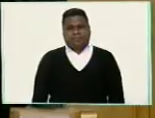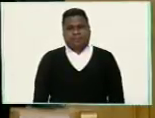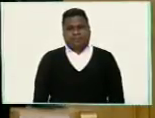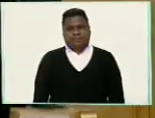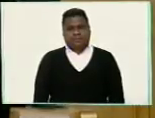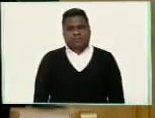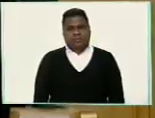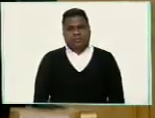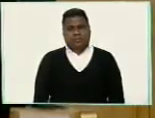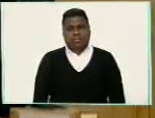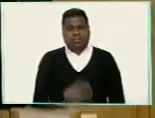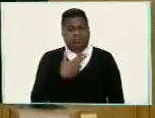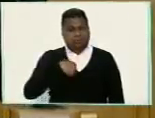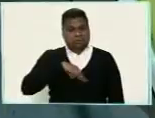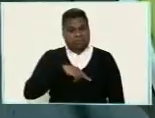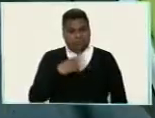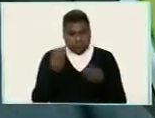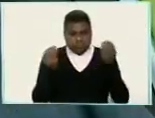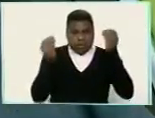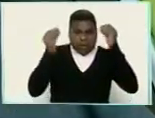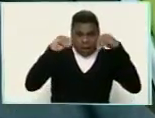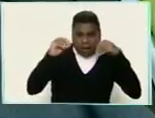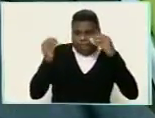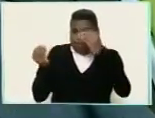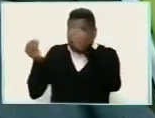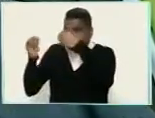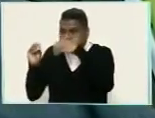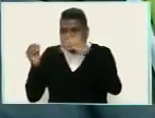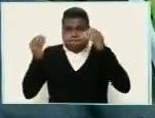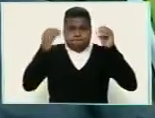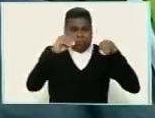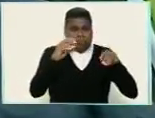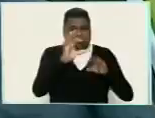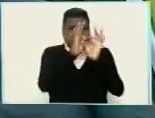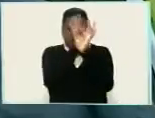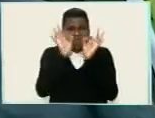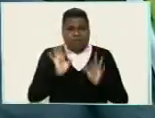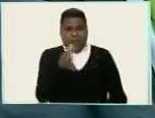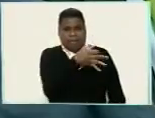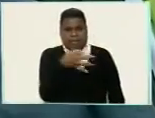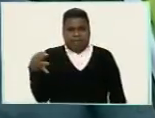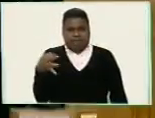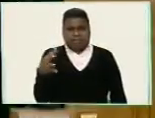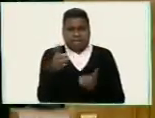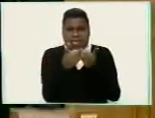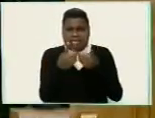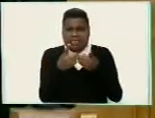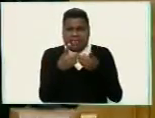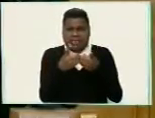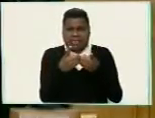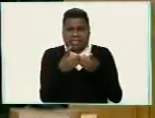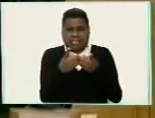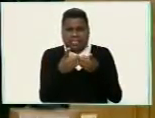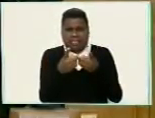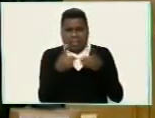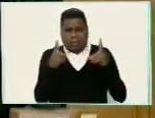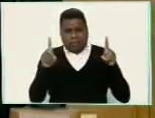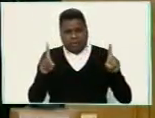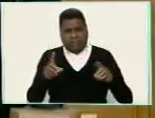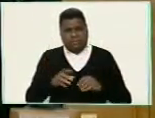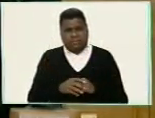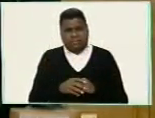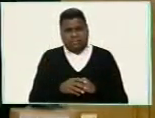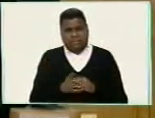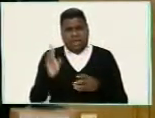Y llegamos a un consenso que es la forma perfecta en la democracia participativa, luego de